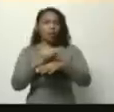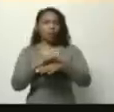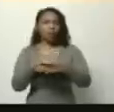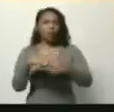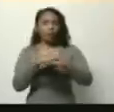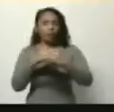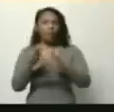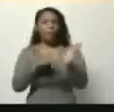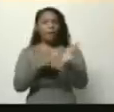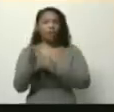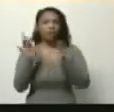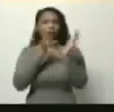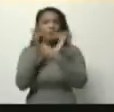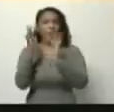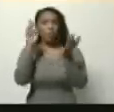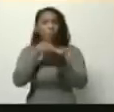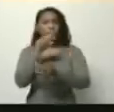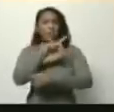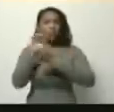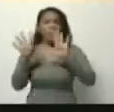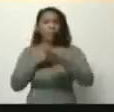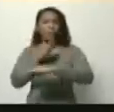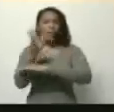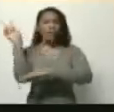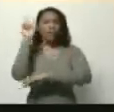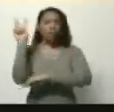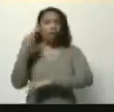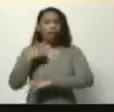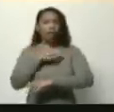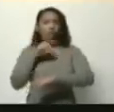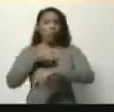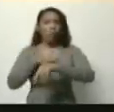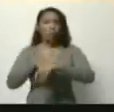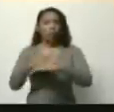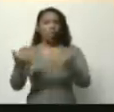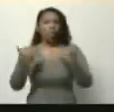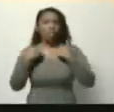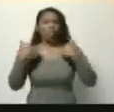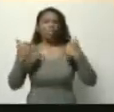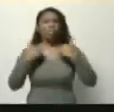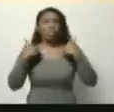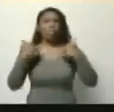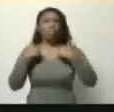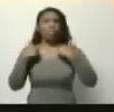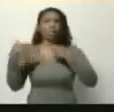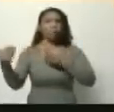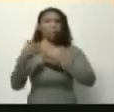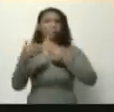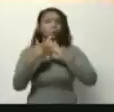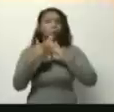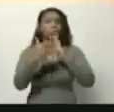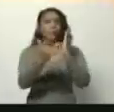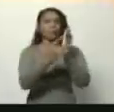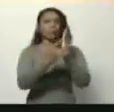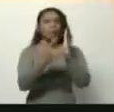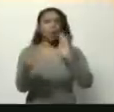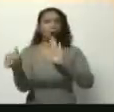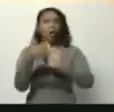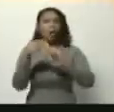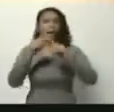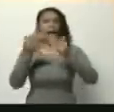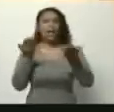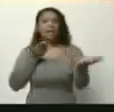2019. Fue a Venezuela en el momento que estábamos sufriendo los ataques cibernéticos contra el servicio